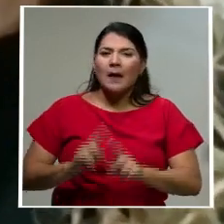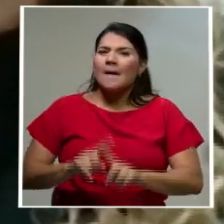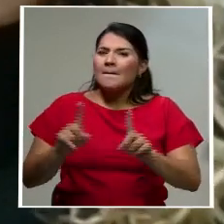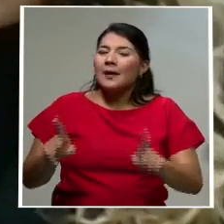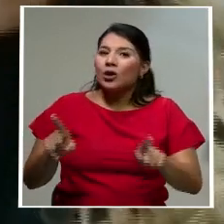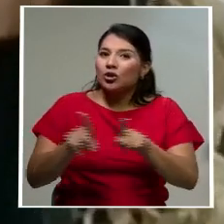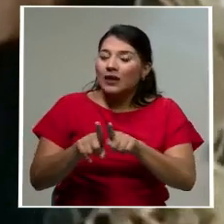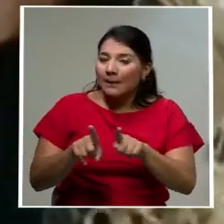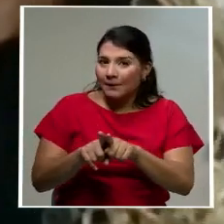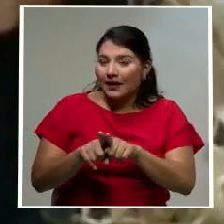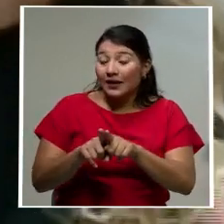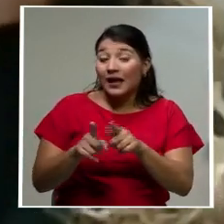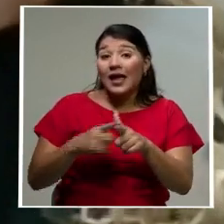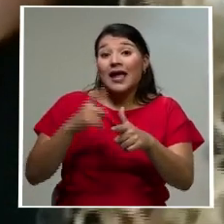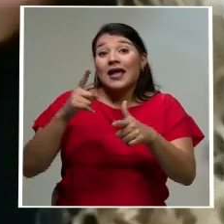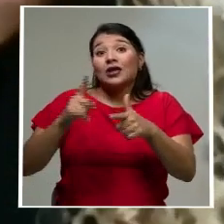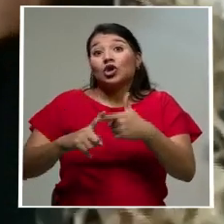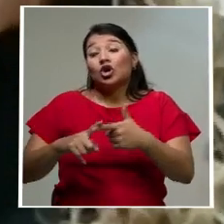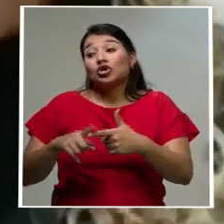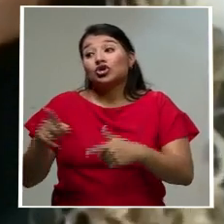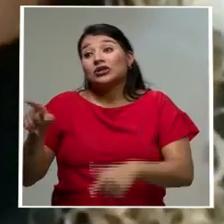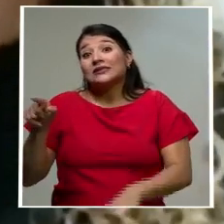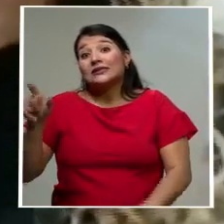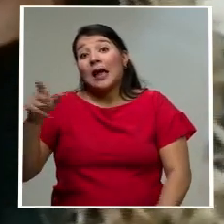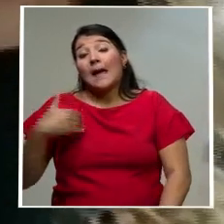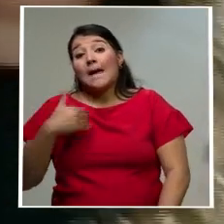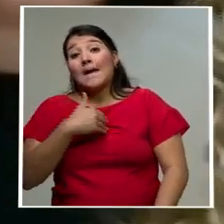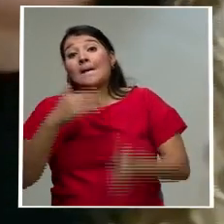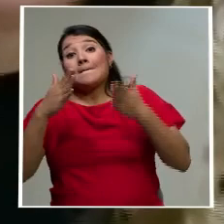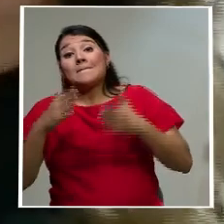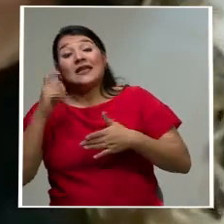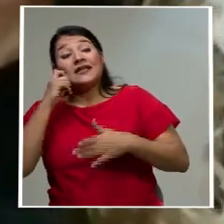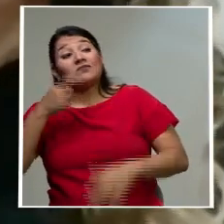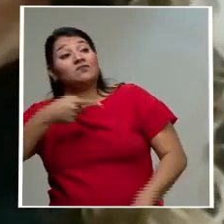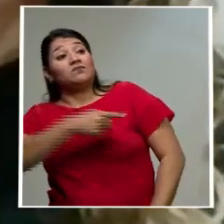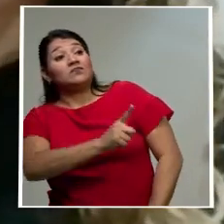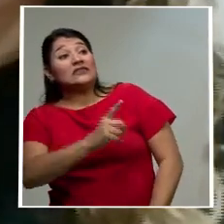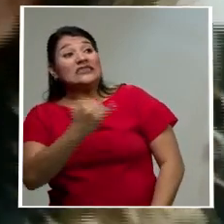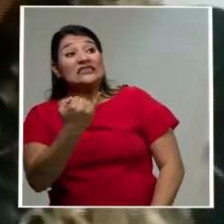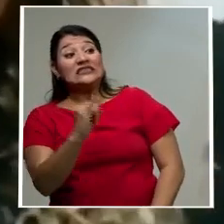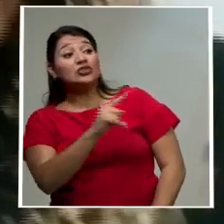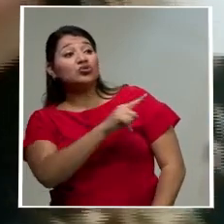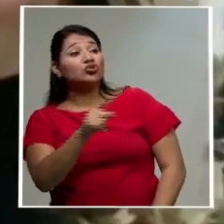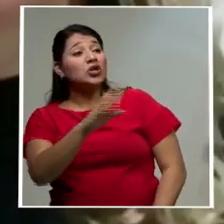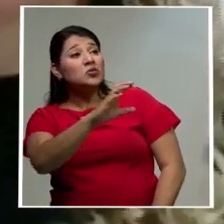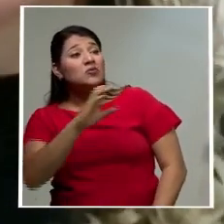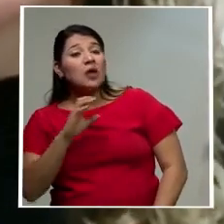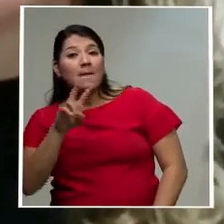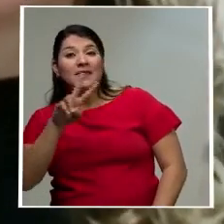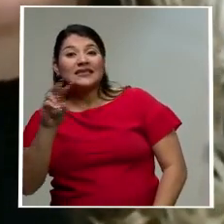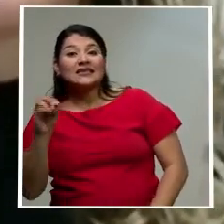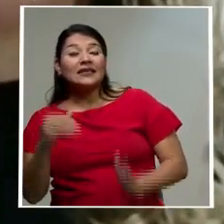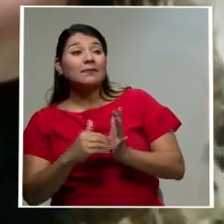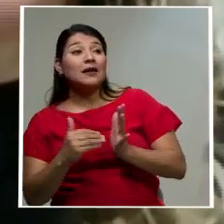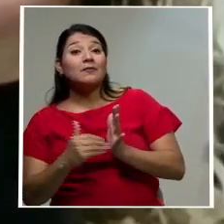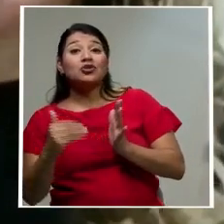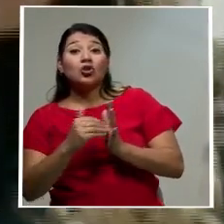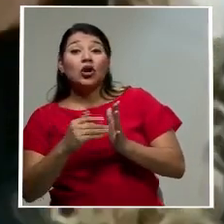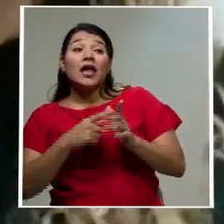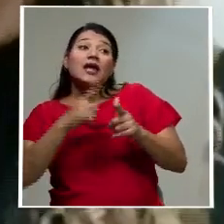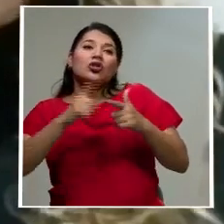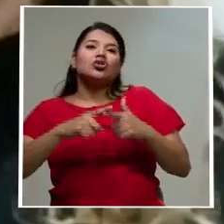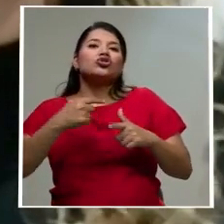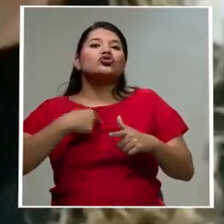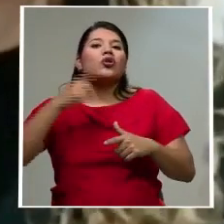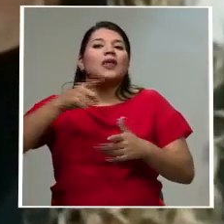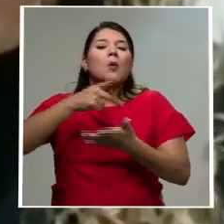se le ocurre entonces amenazar diciendo que si no me dan los 27.000 millones, me va a tocar indemnizar al BID con